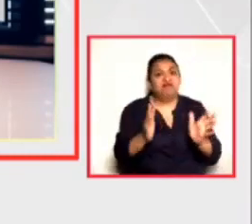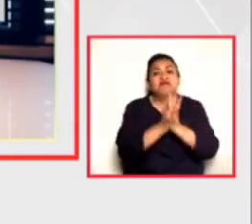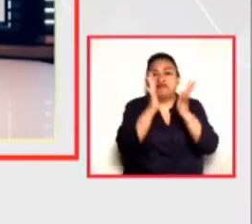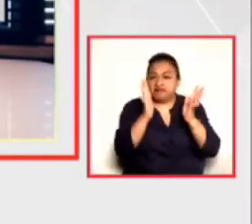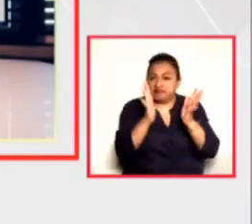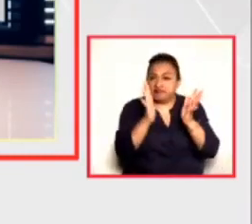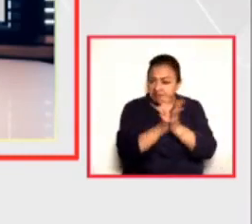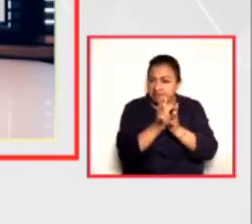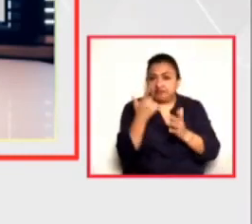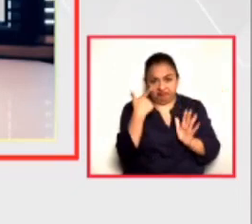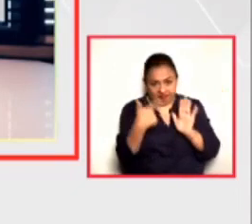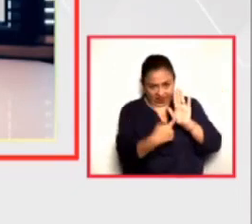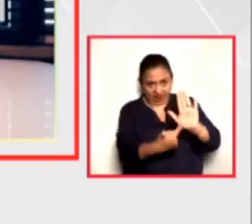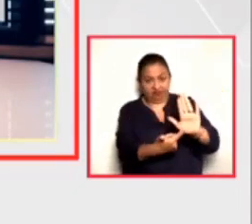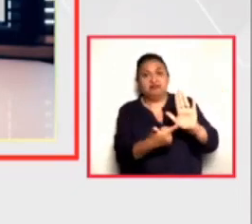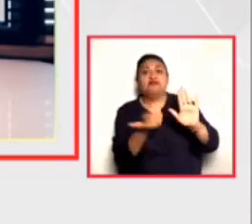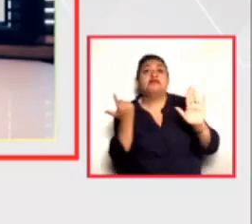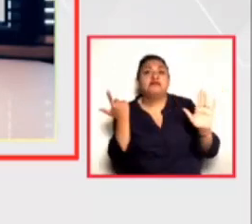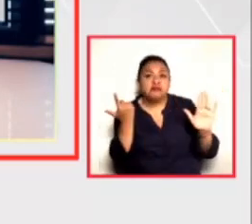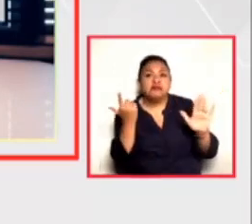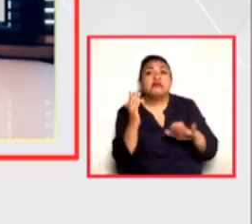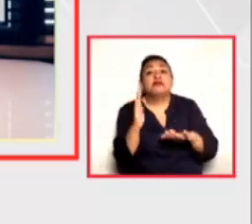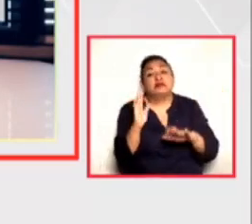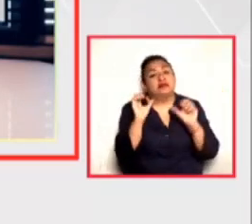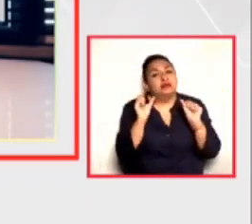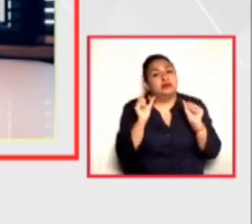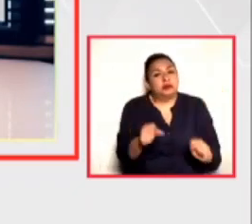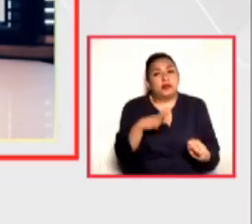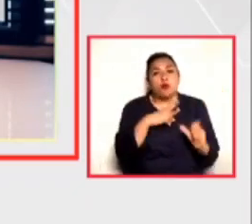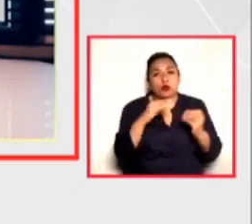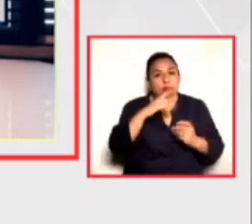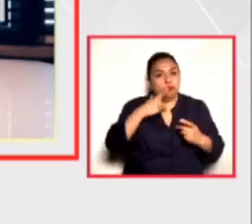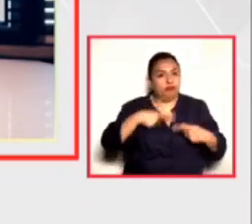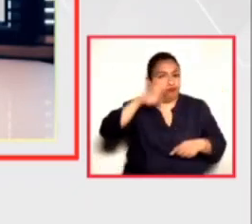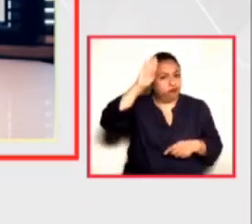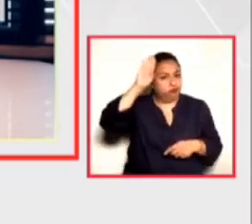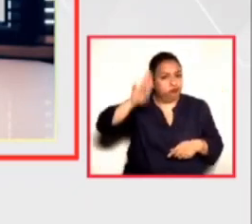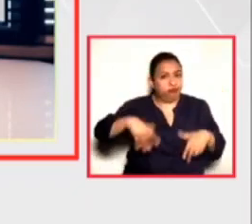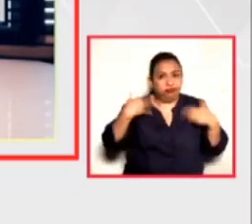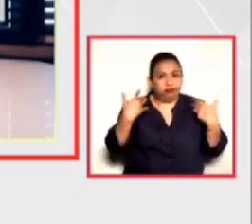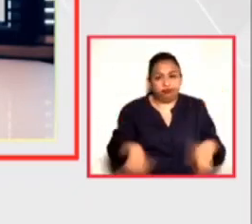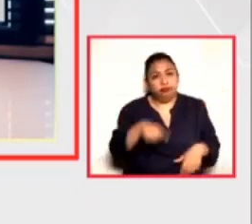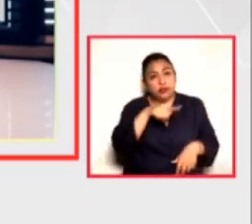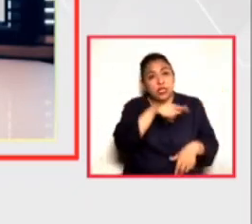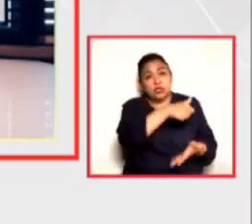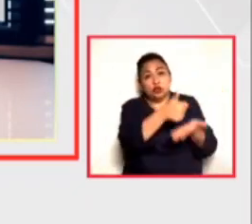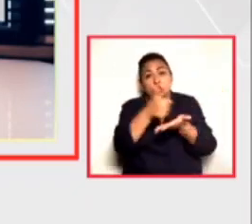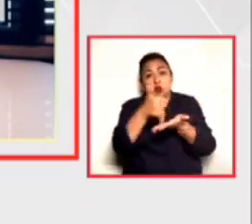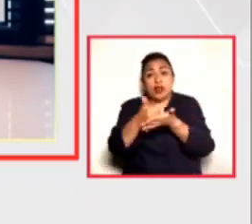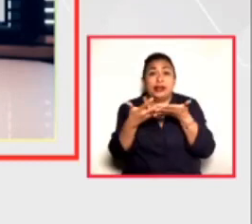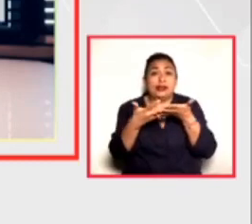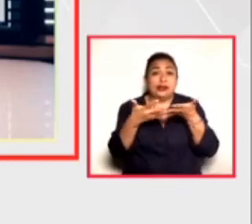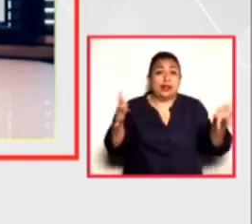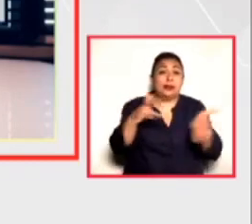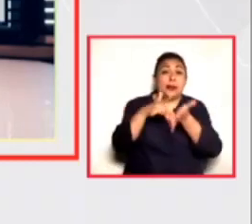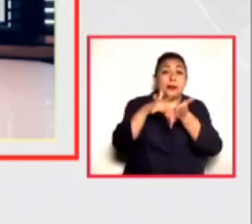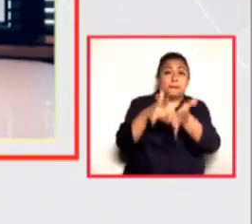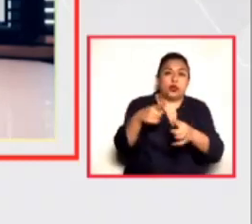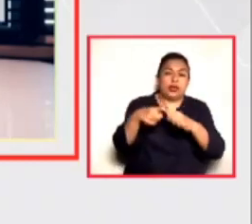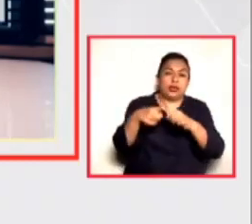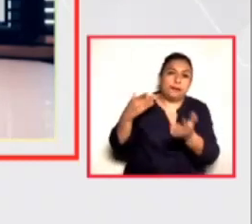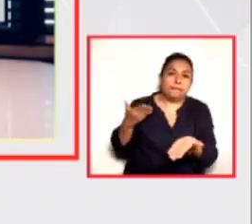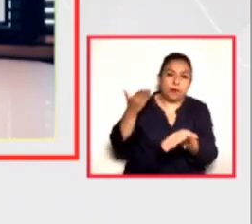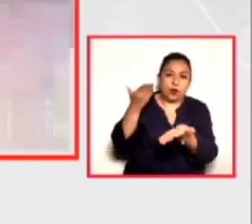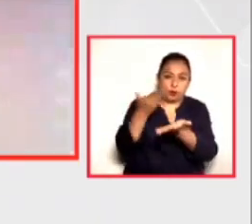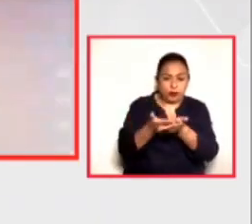demostrar y descubrir, porque seguramente hay mucho talento ahí en estas grandes urbes y que serán apoyados por esta iniciativa. Y cambiando de